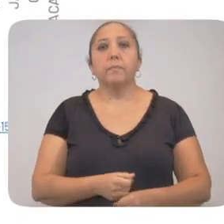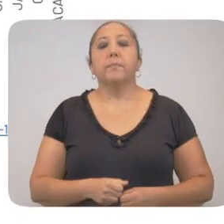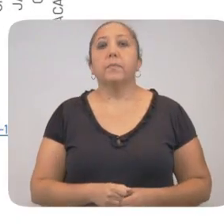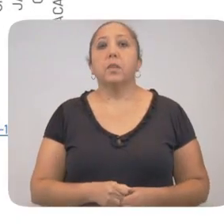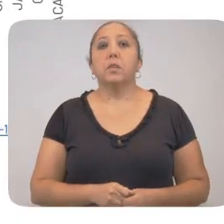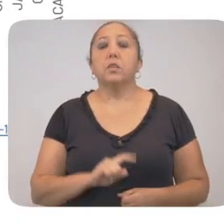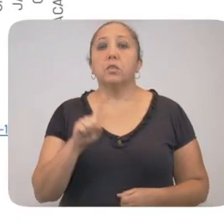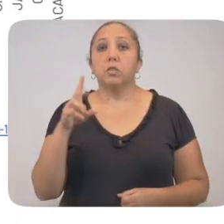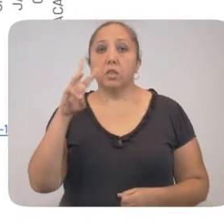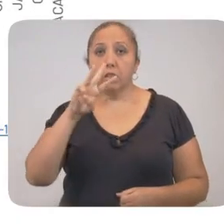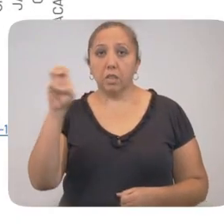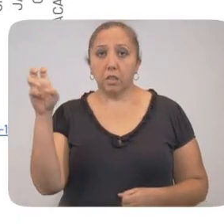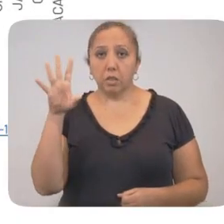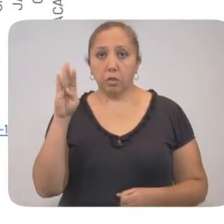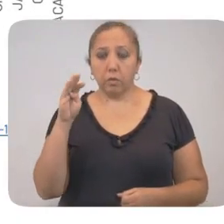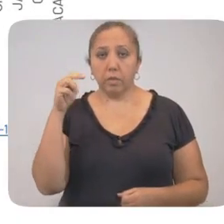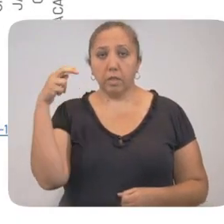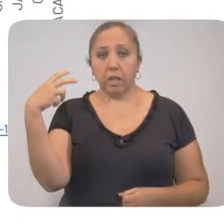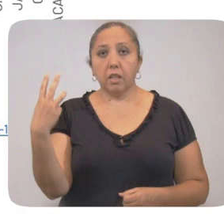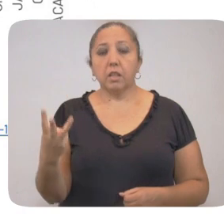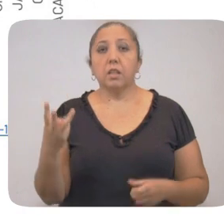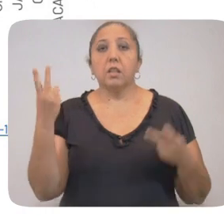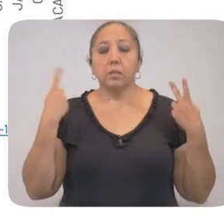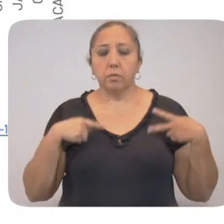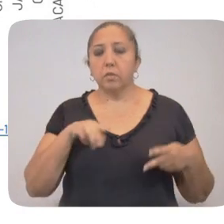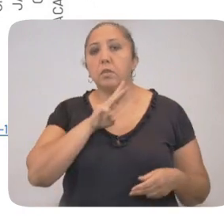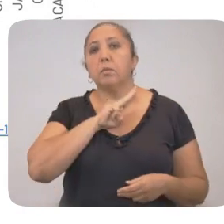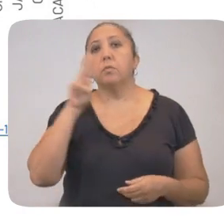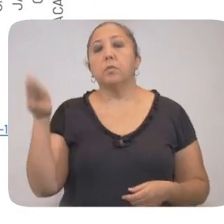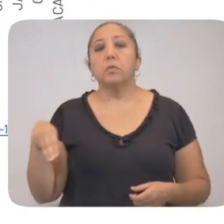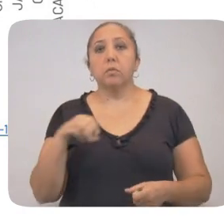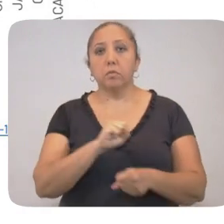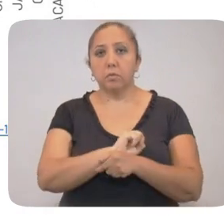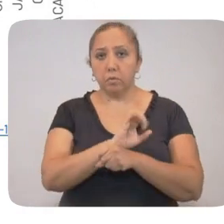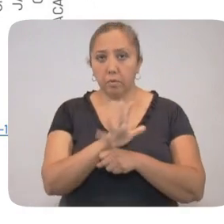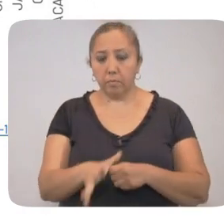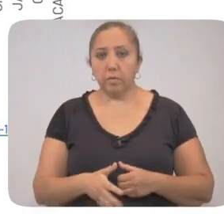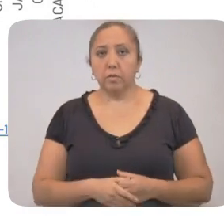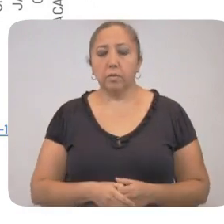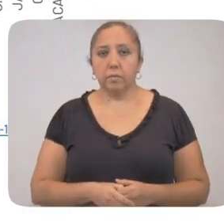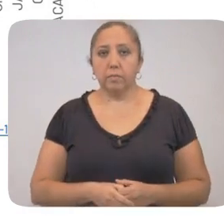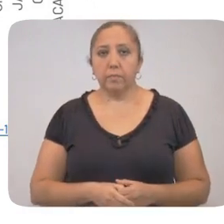En total, son 393 las personas fallecidas a causa del coronavirus.